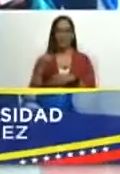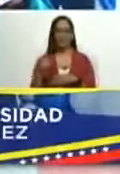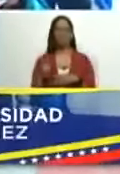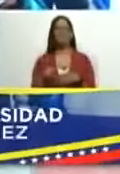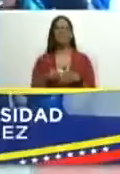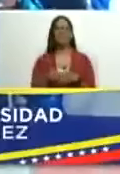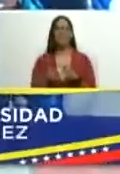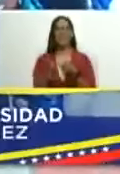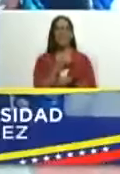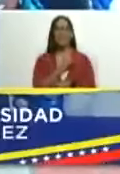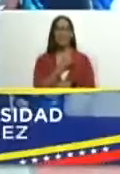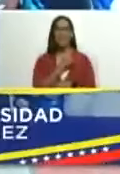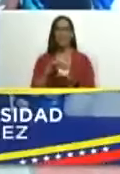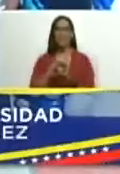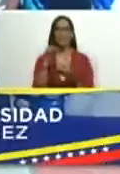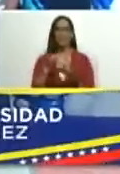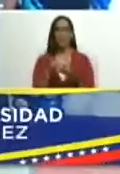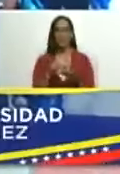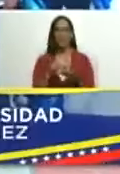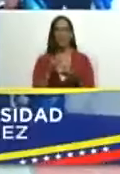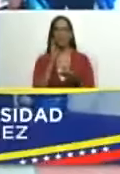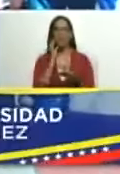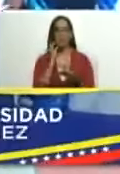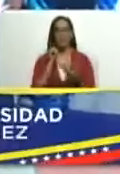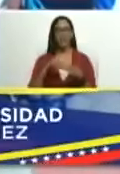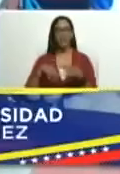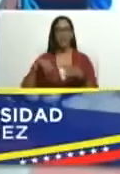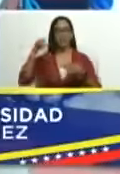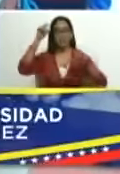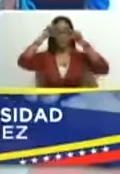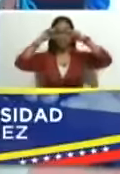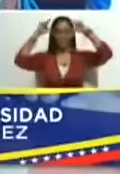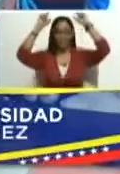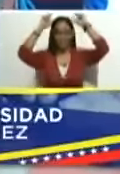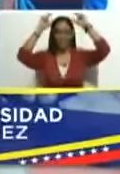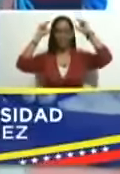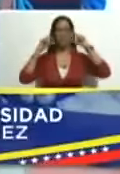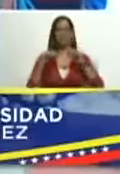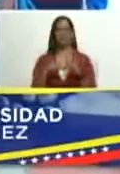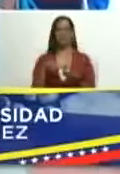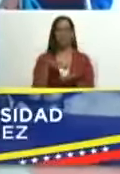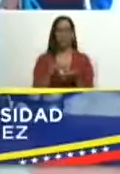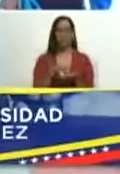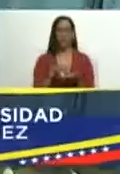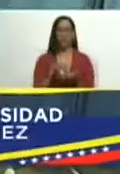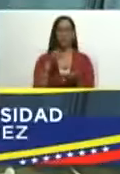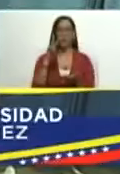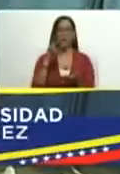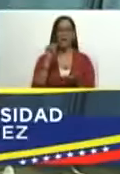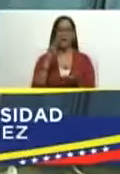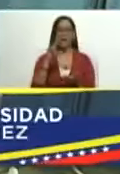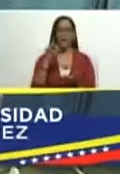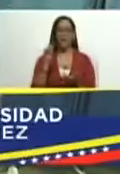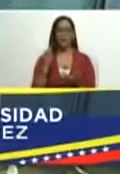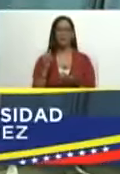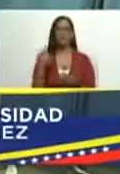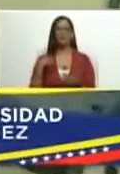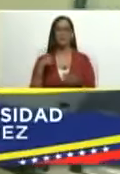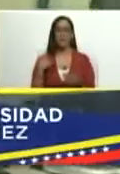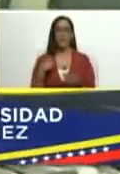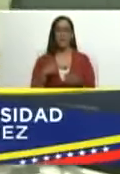Universidad Nacional Experimental Simón Rodríguez, núcleo Valera. Esta universidad tiene una matrícula